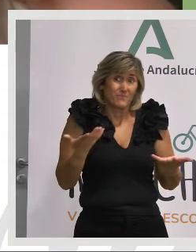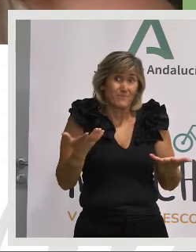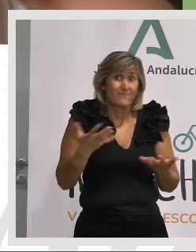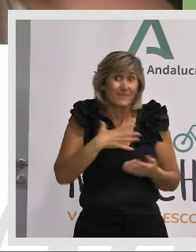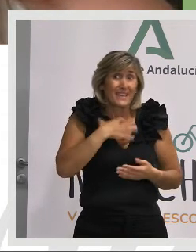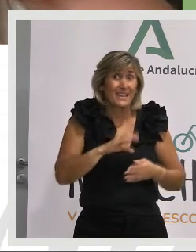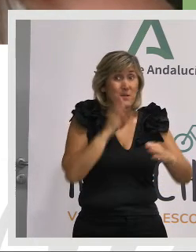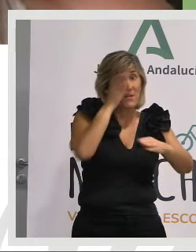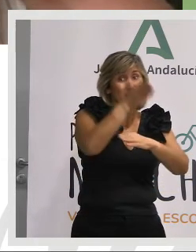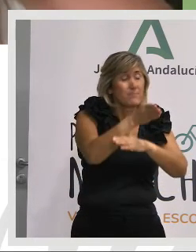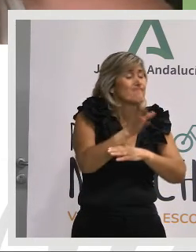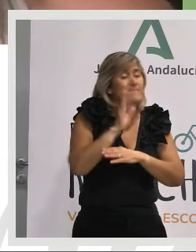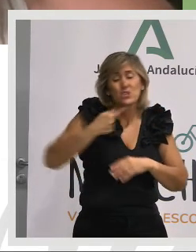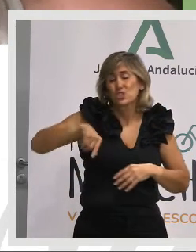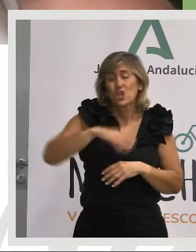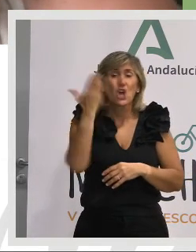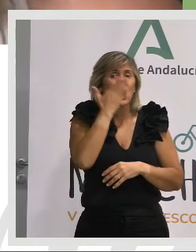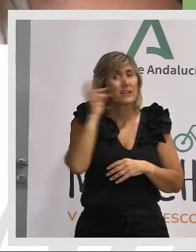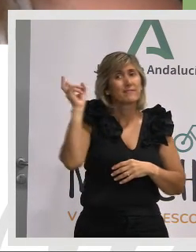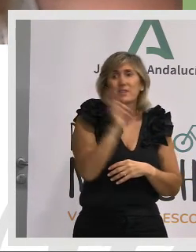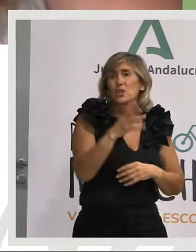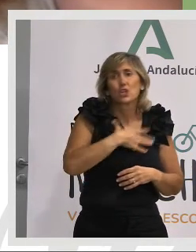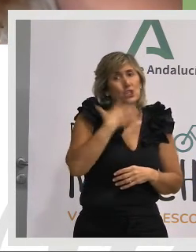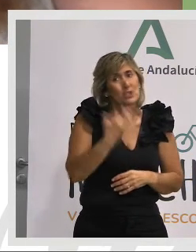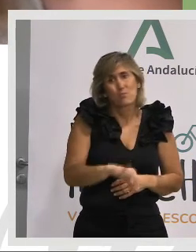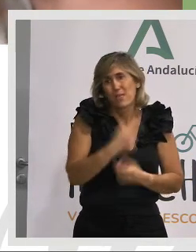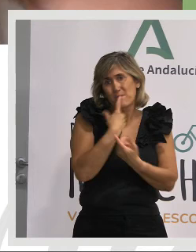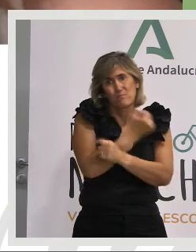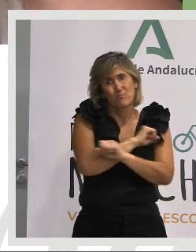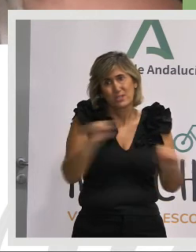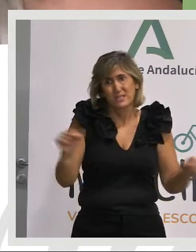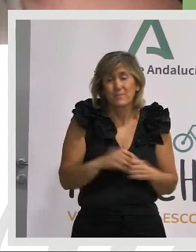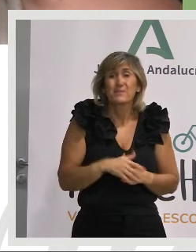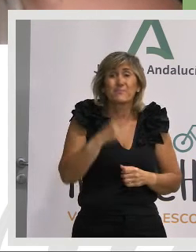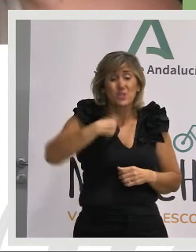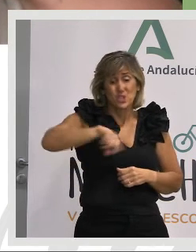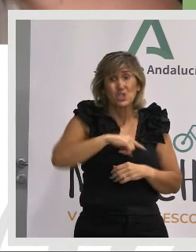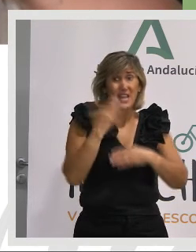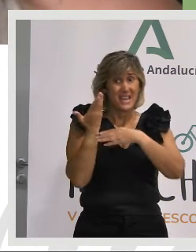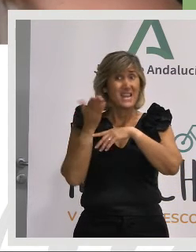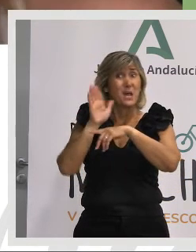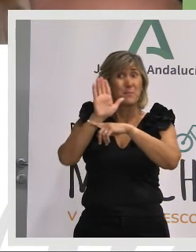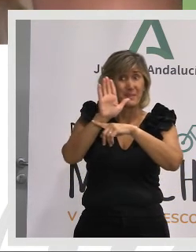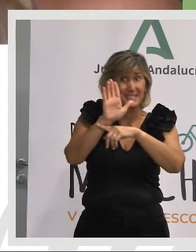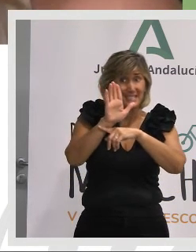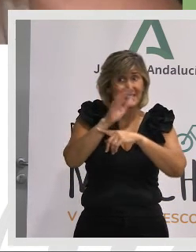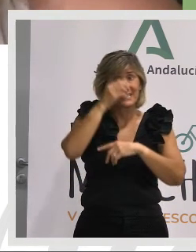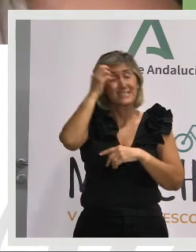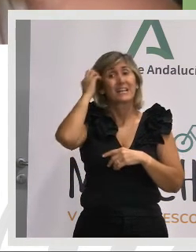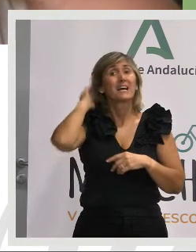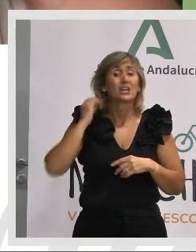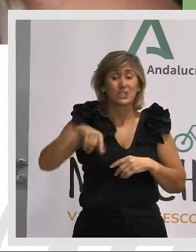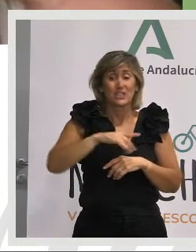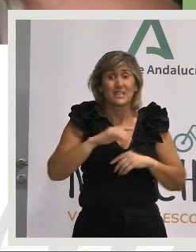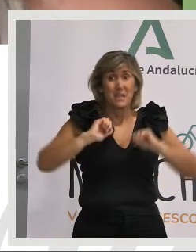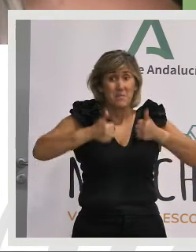sido posible poder asistir. Como representante de Tierra Conchi, queremos